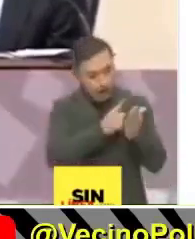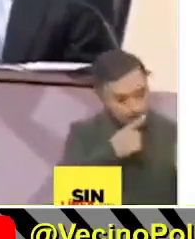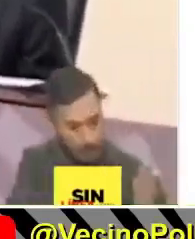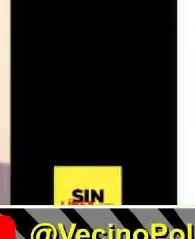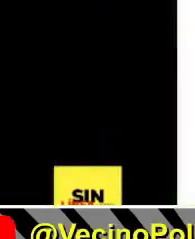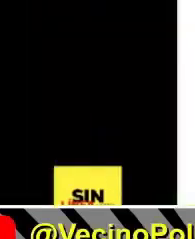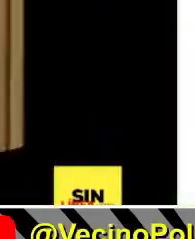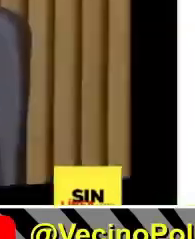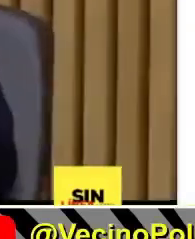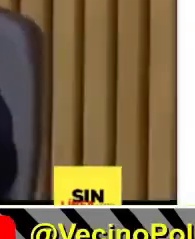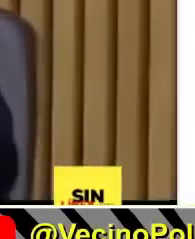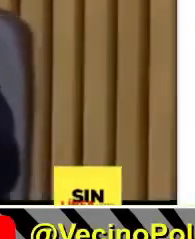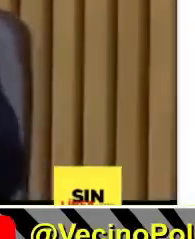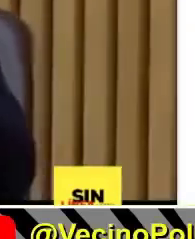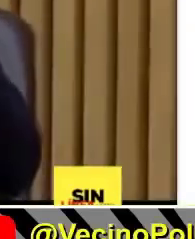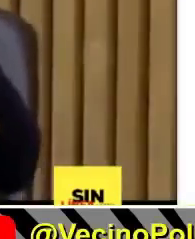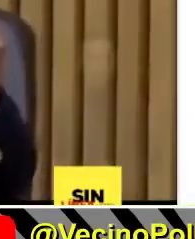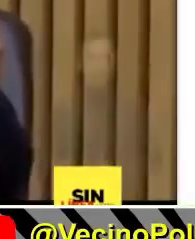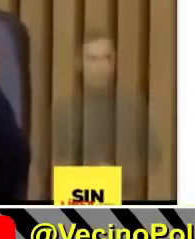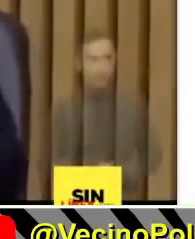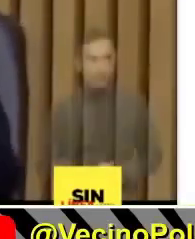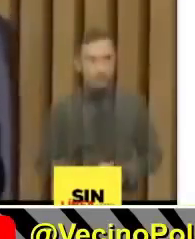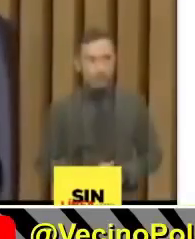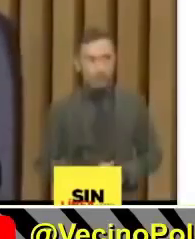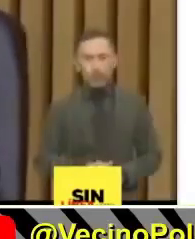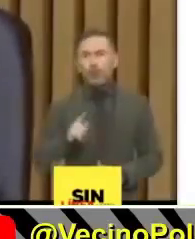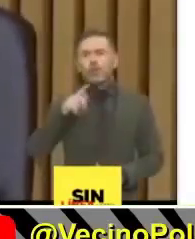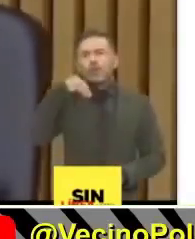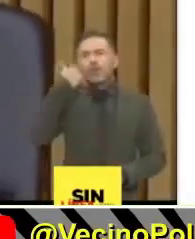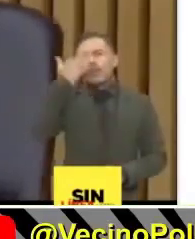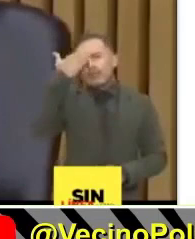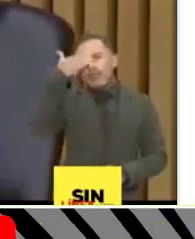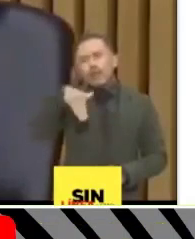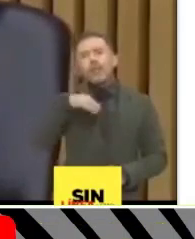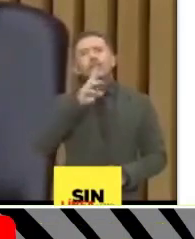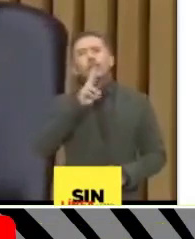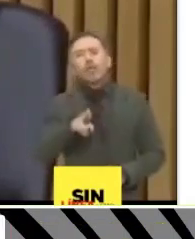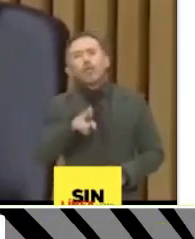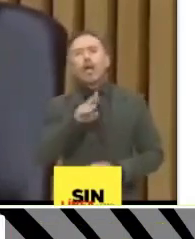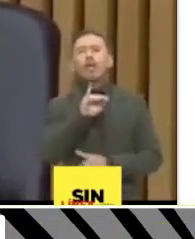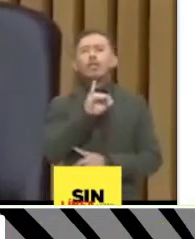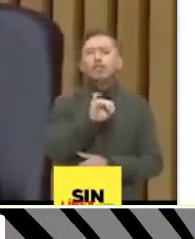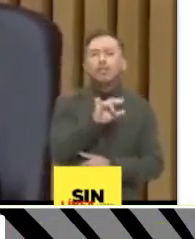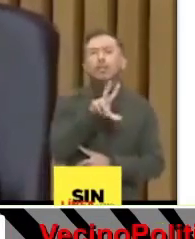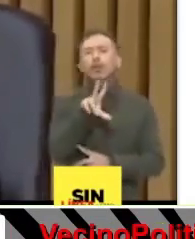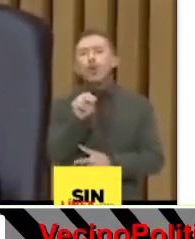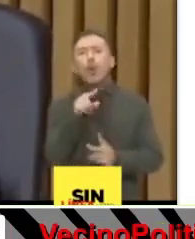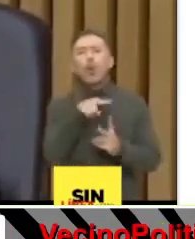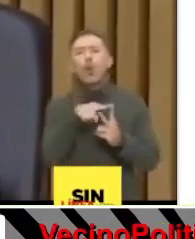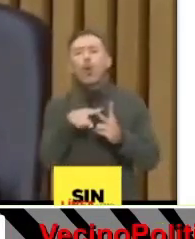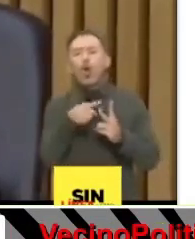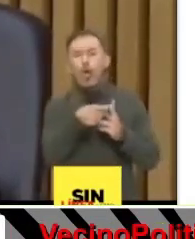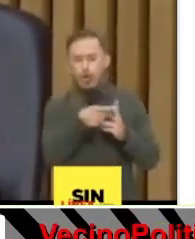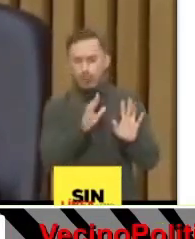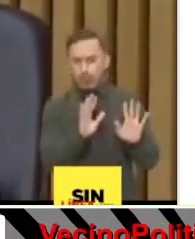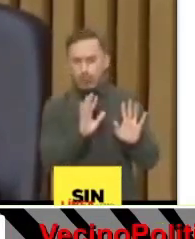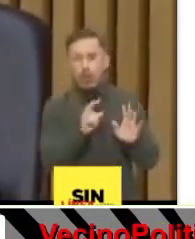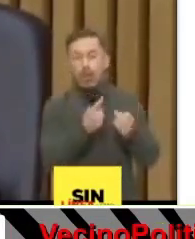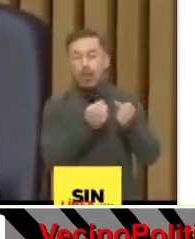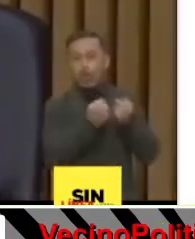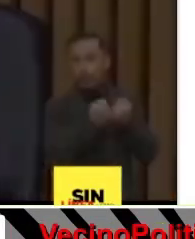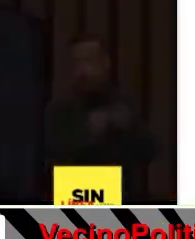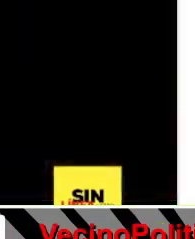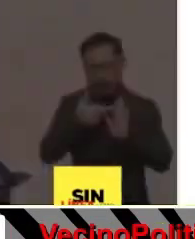va a ser responsabilidad de ese instituto. ¿Está usted de acuerdo en renunciar al seguro de gastos